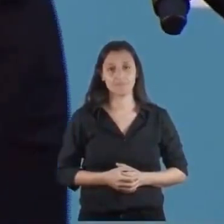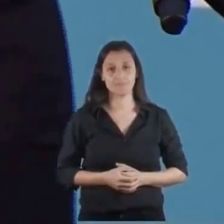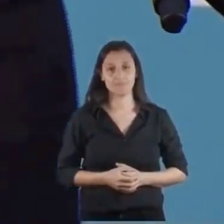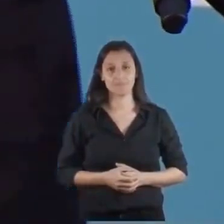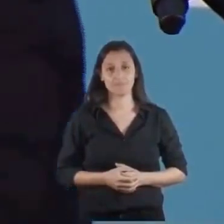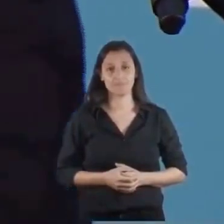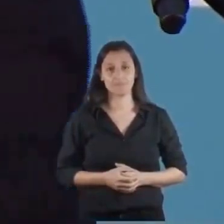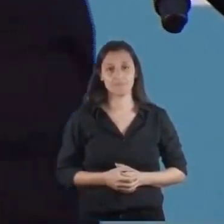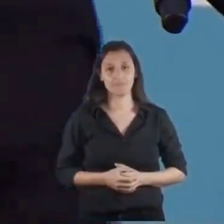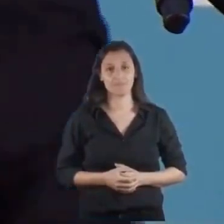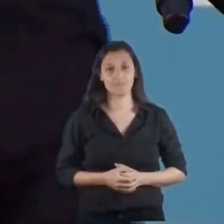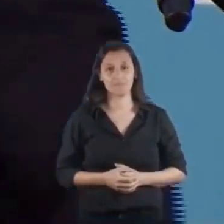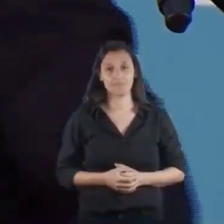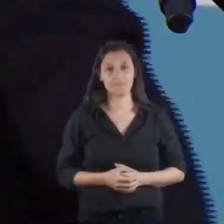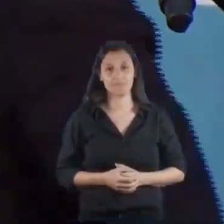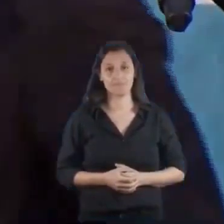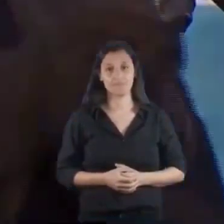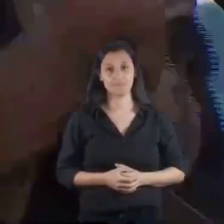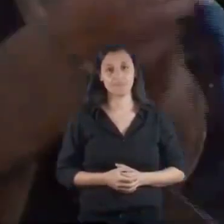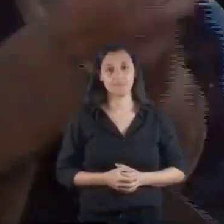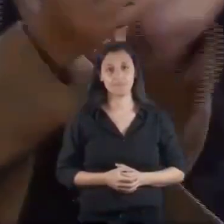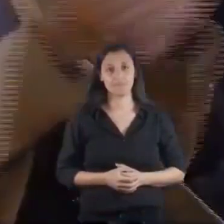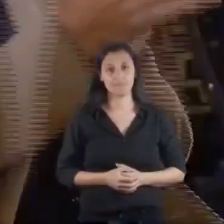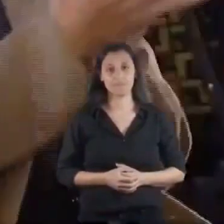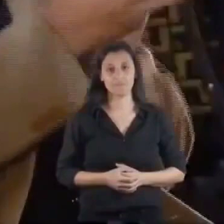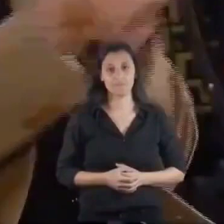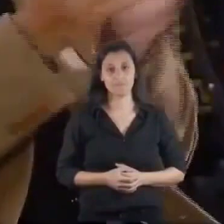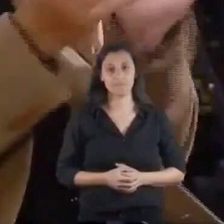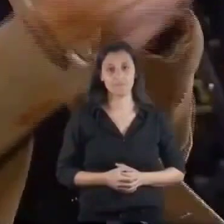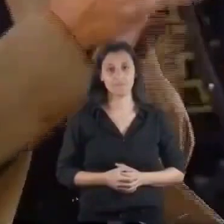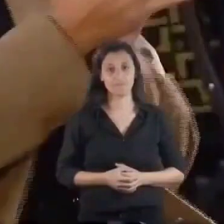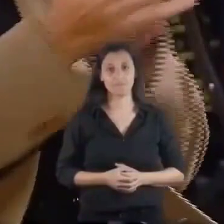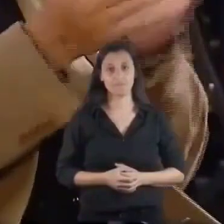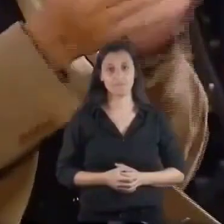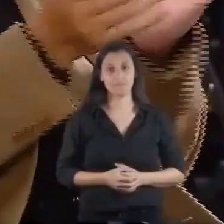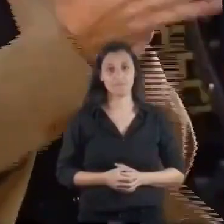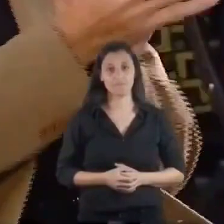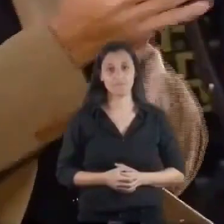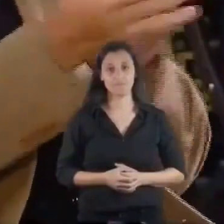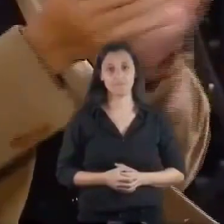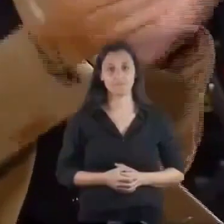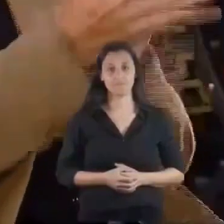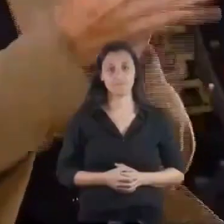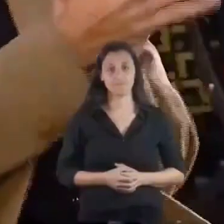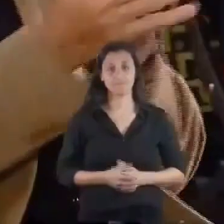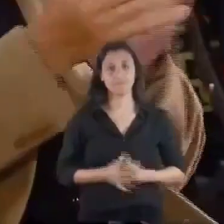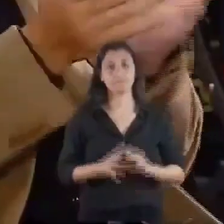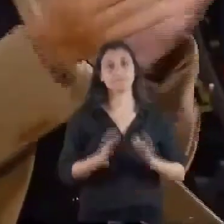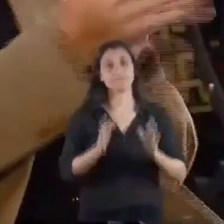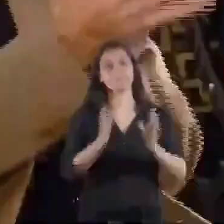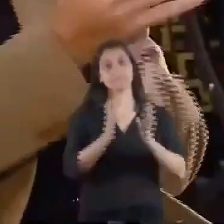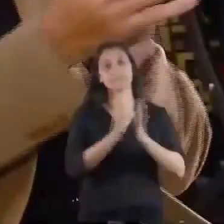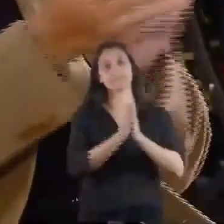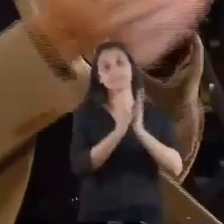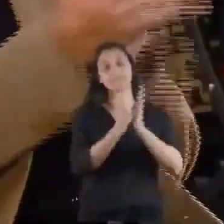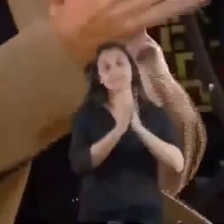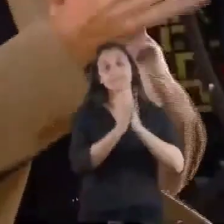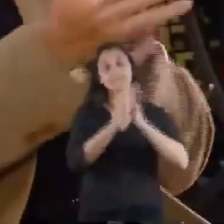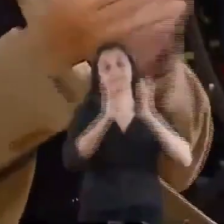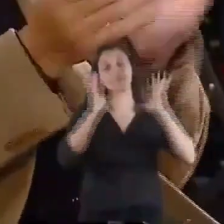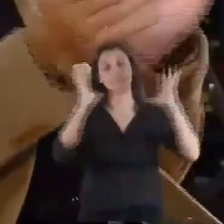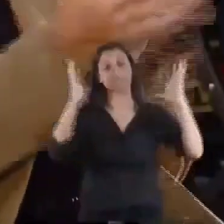AUH, y por embarazo, prestación por desempleo y asignaciones familiares y de pago único, como las correspondientes a